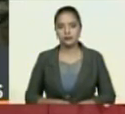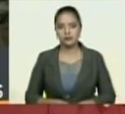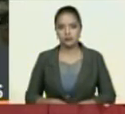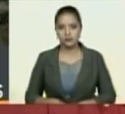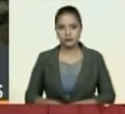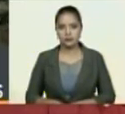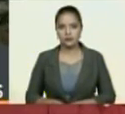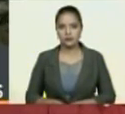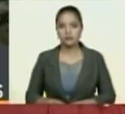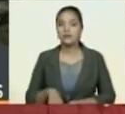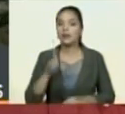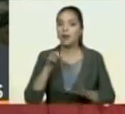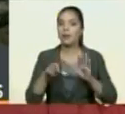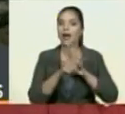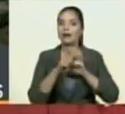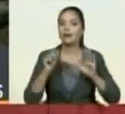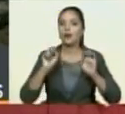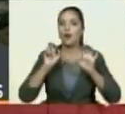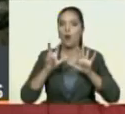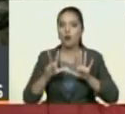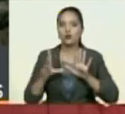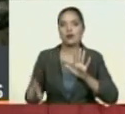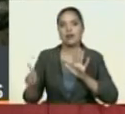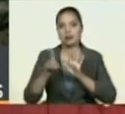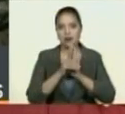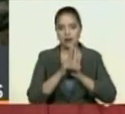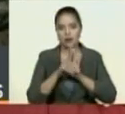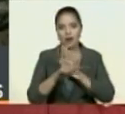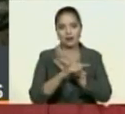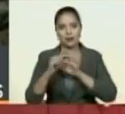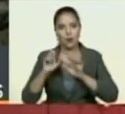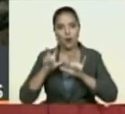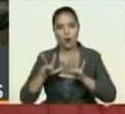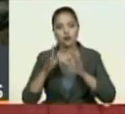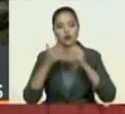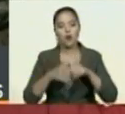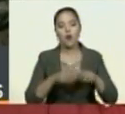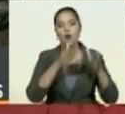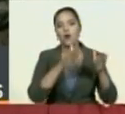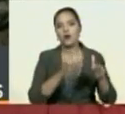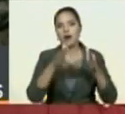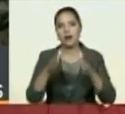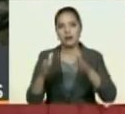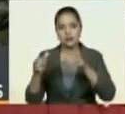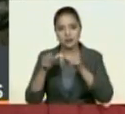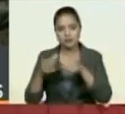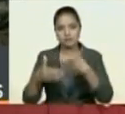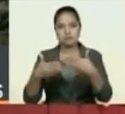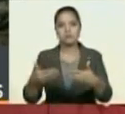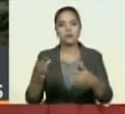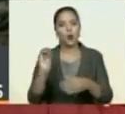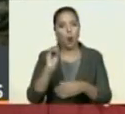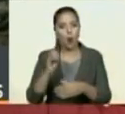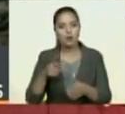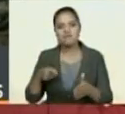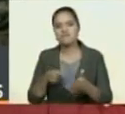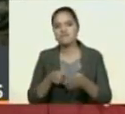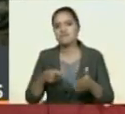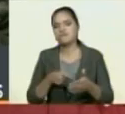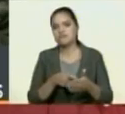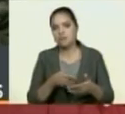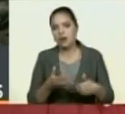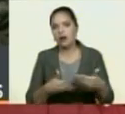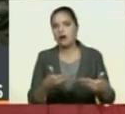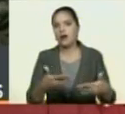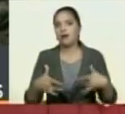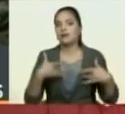el contenido del artículo 8 de este decreto: quien organice, sostenga o instigue a la realización